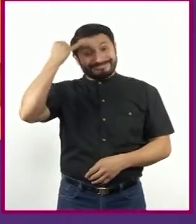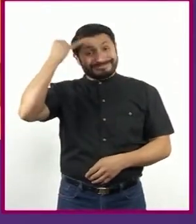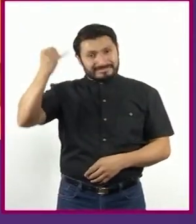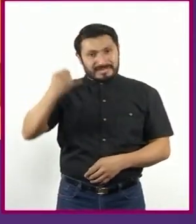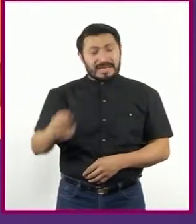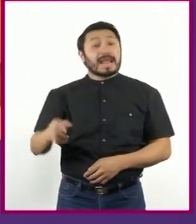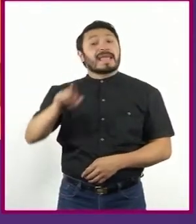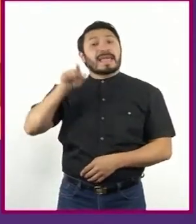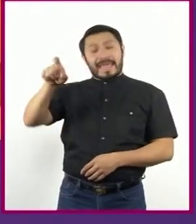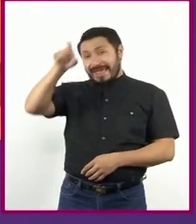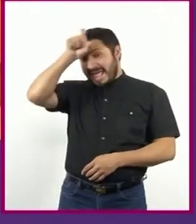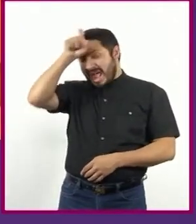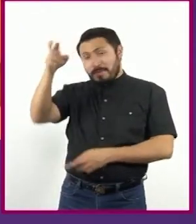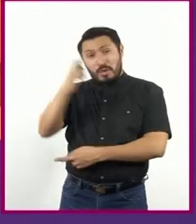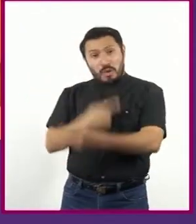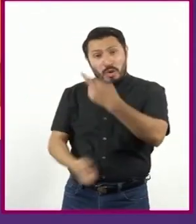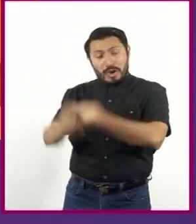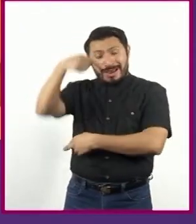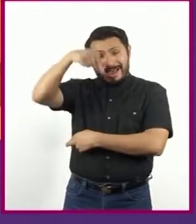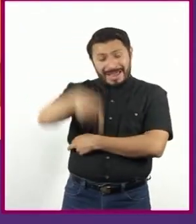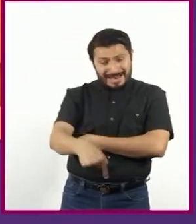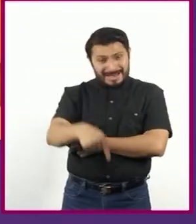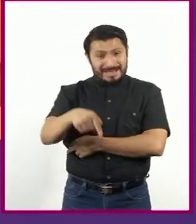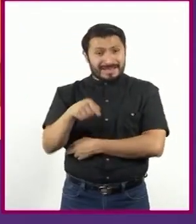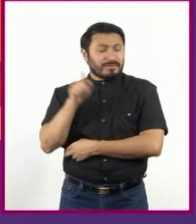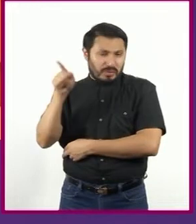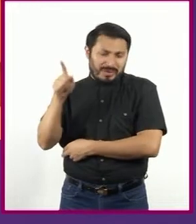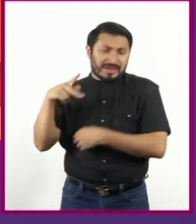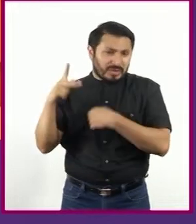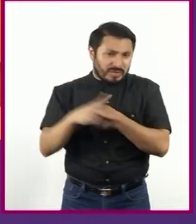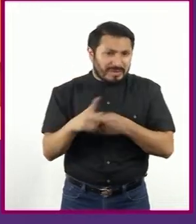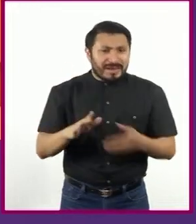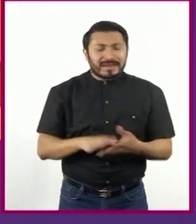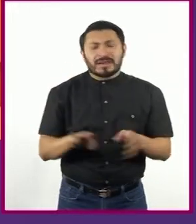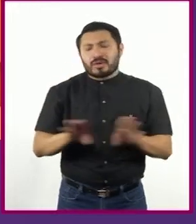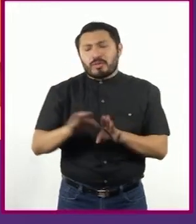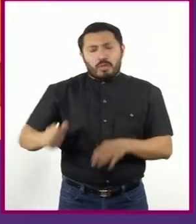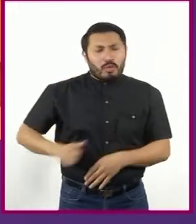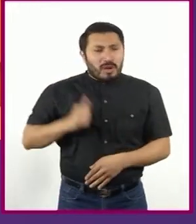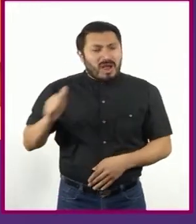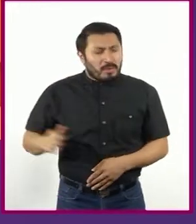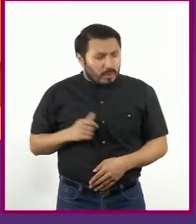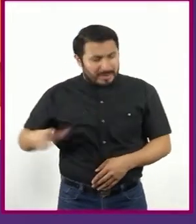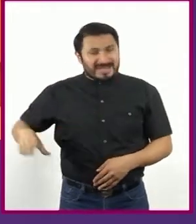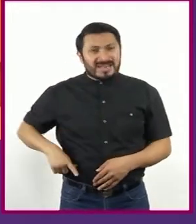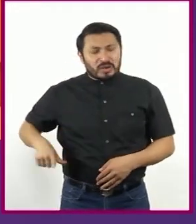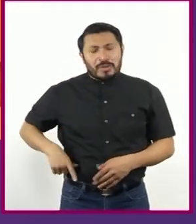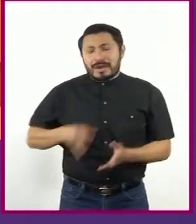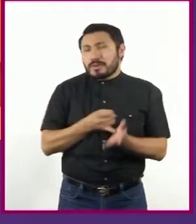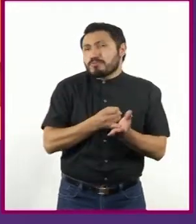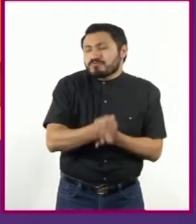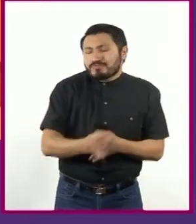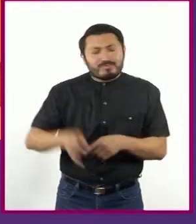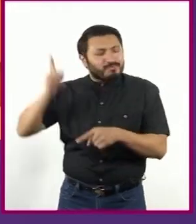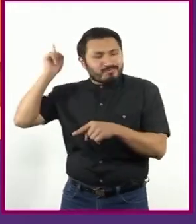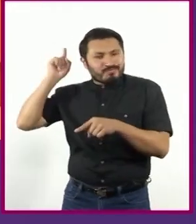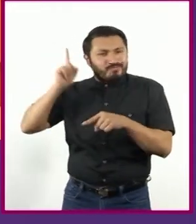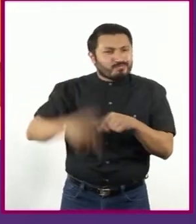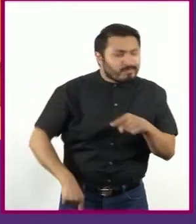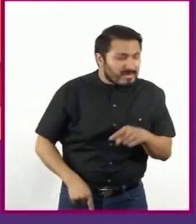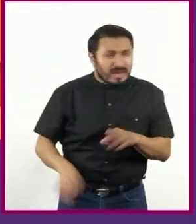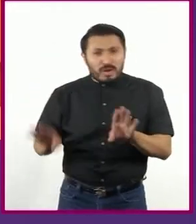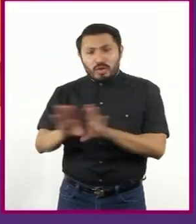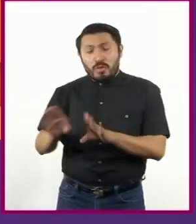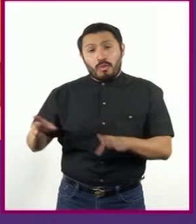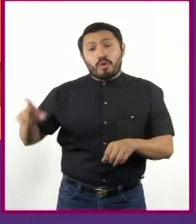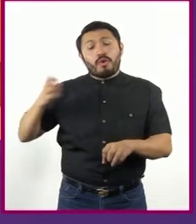Egipto, aprovechó la debilidad política del directorio, que se mantenía en el gobierno, y decidió derrocarlo mediante un golpe